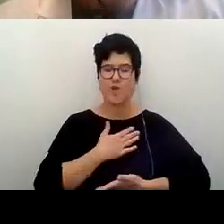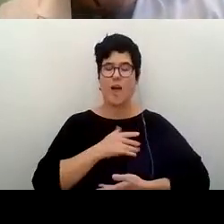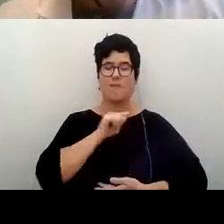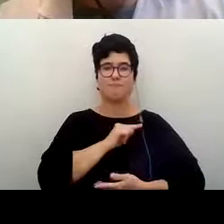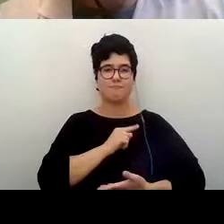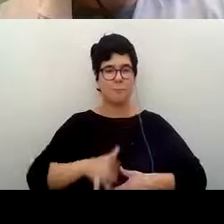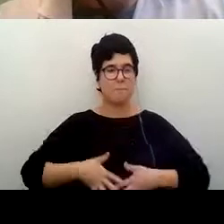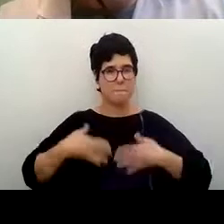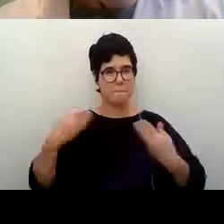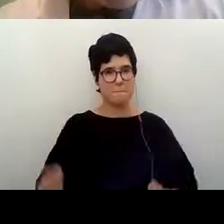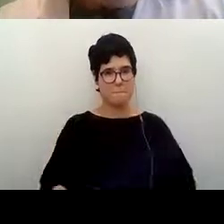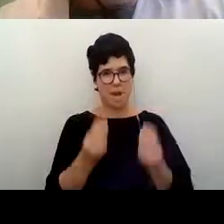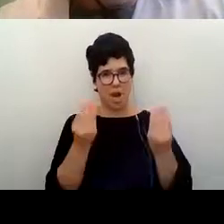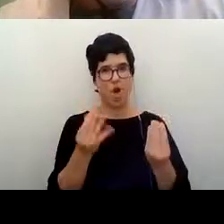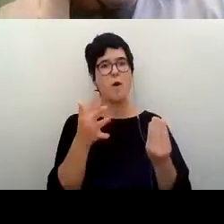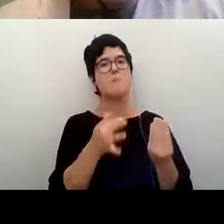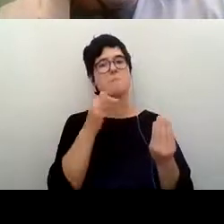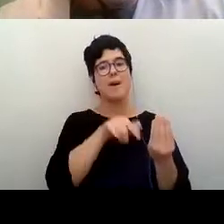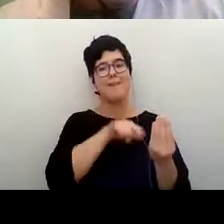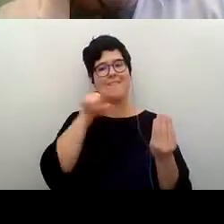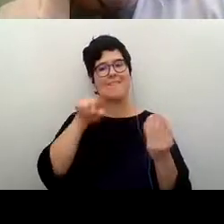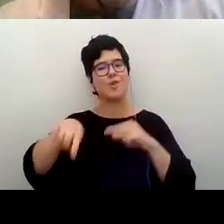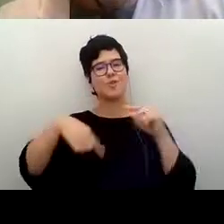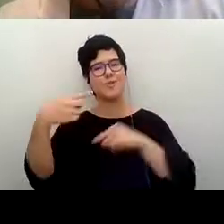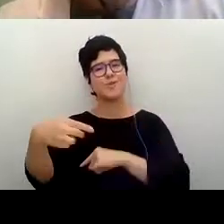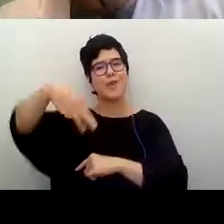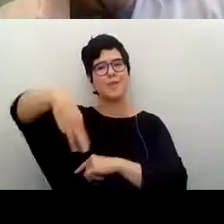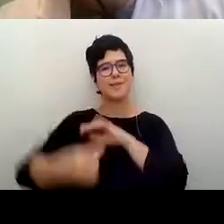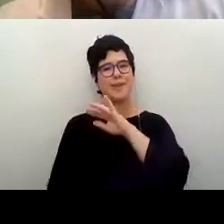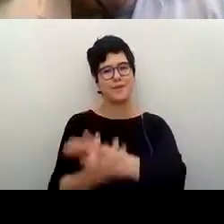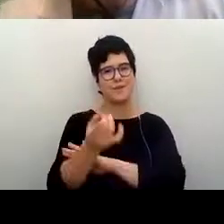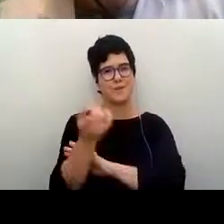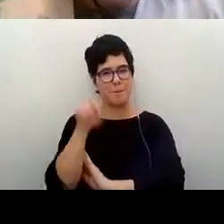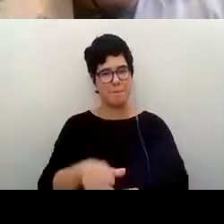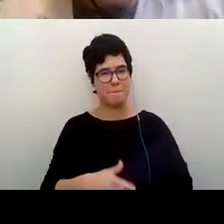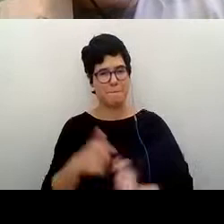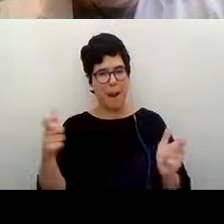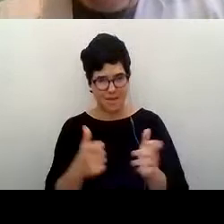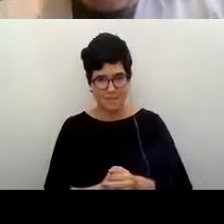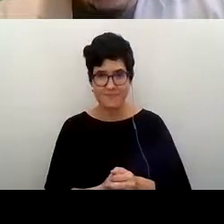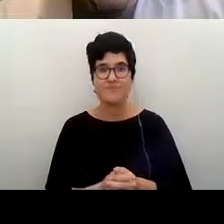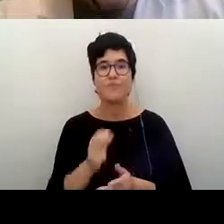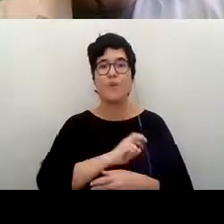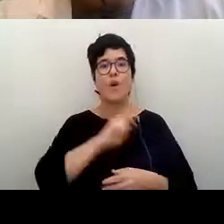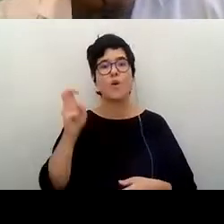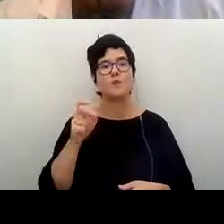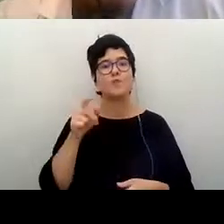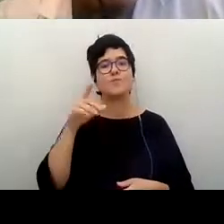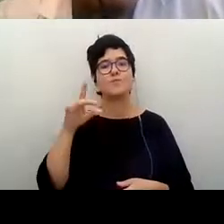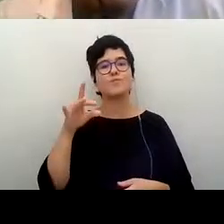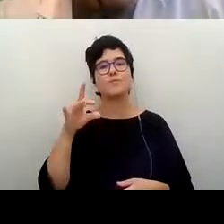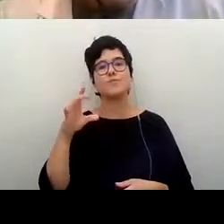mejor. Cistus incanus, veíamos también en webinars anteriores que es un potente antioxidante, y el